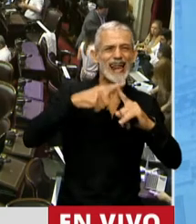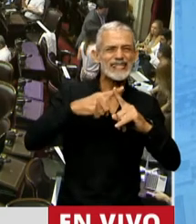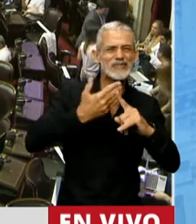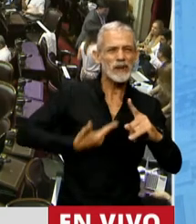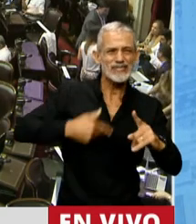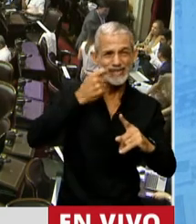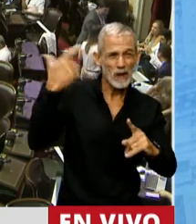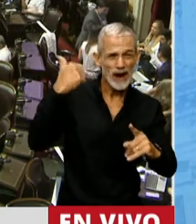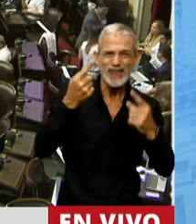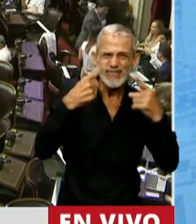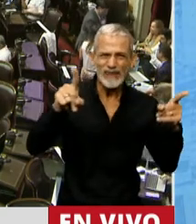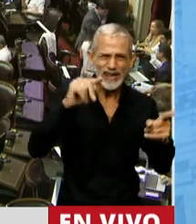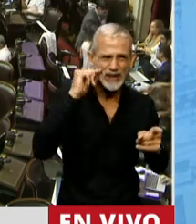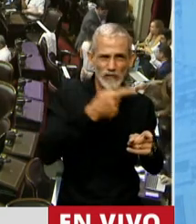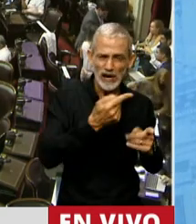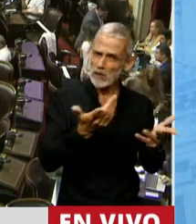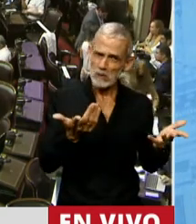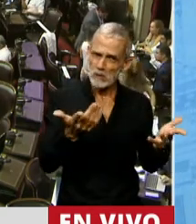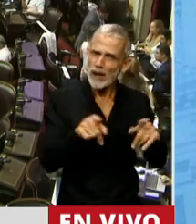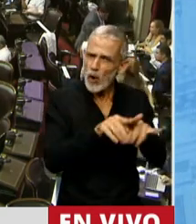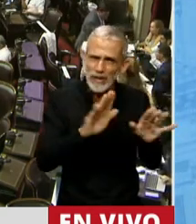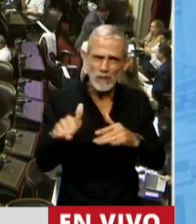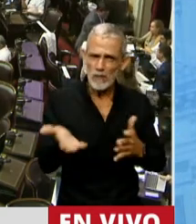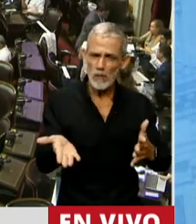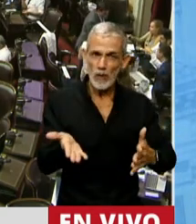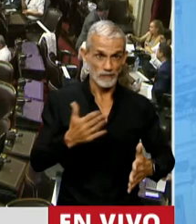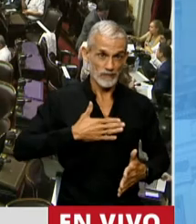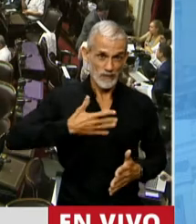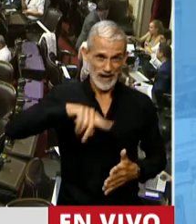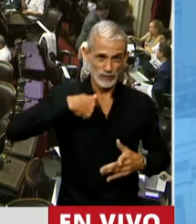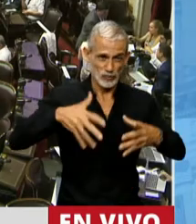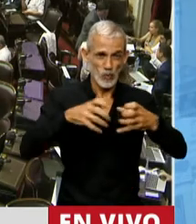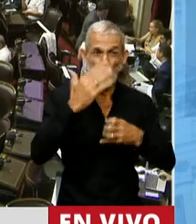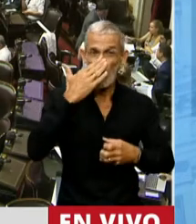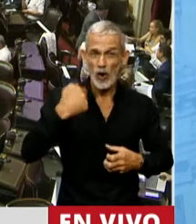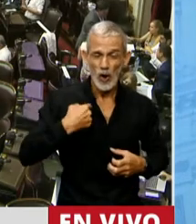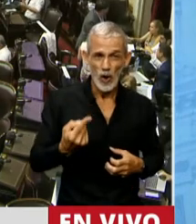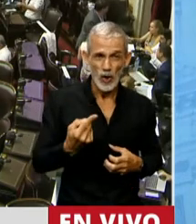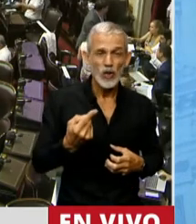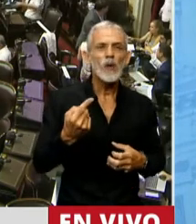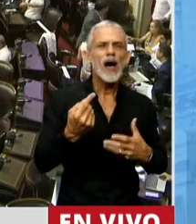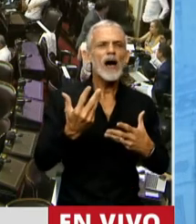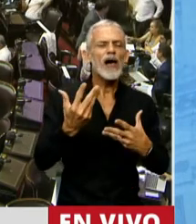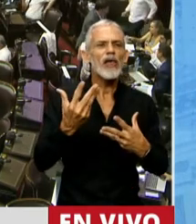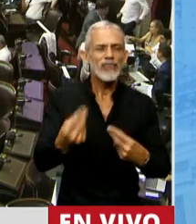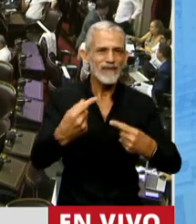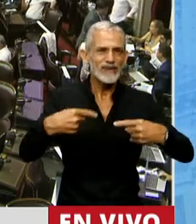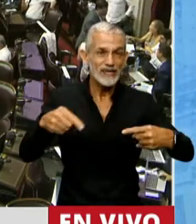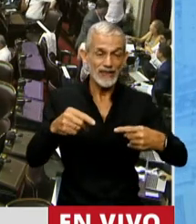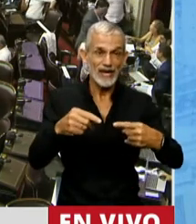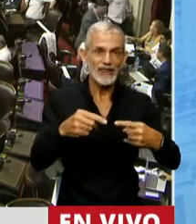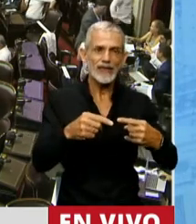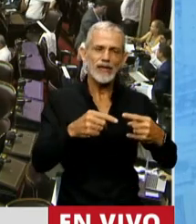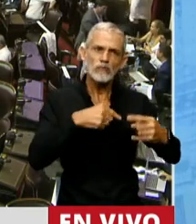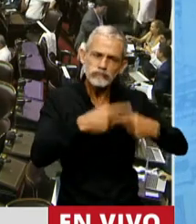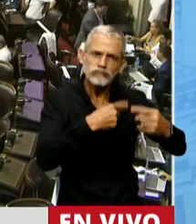Y esto no es así. Y por eso, para nosotros, la defensa de la